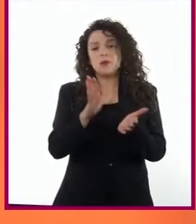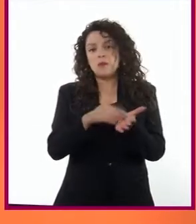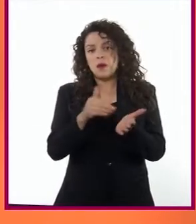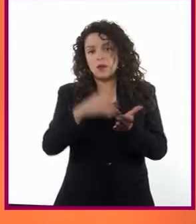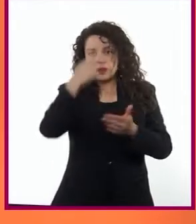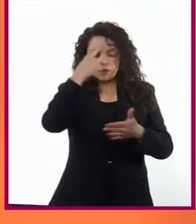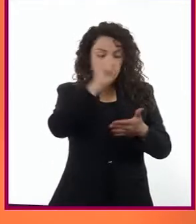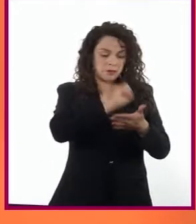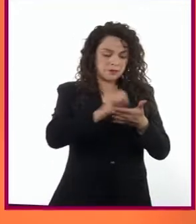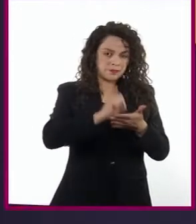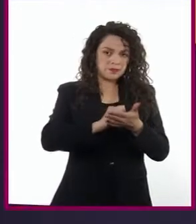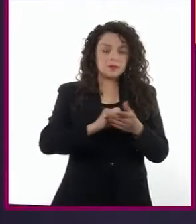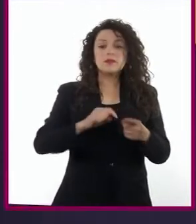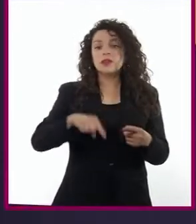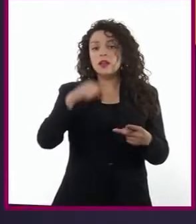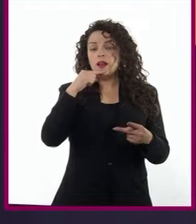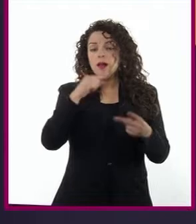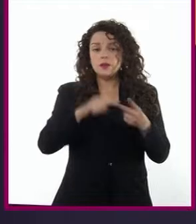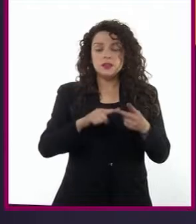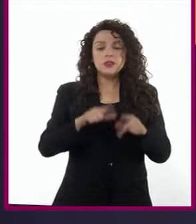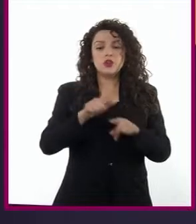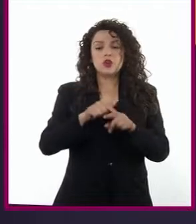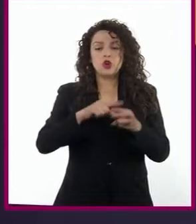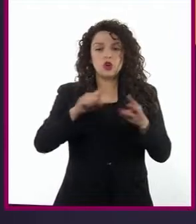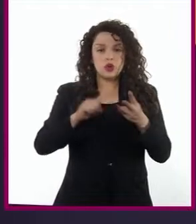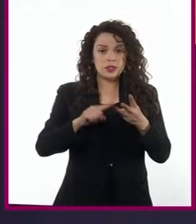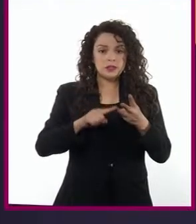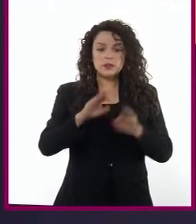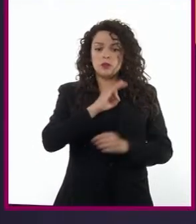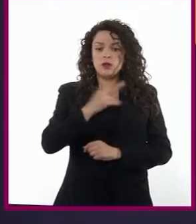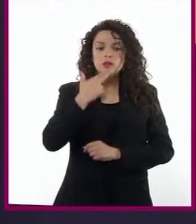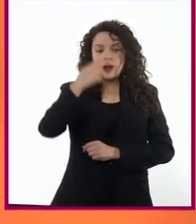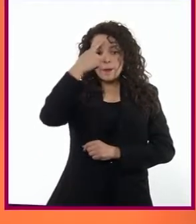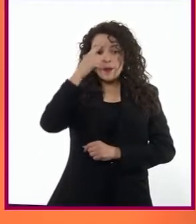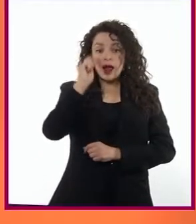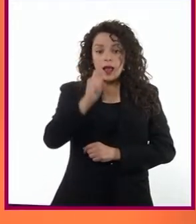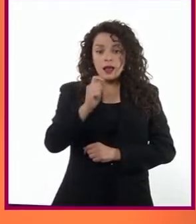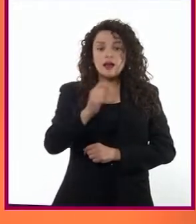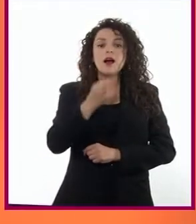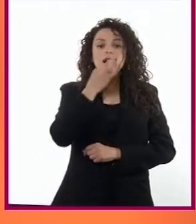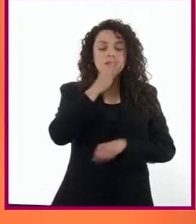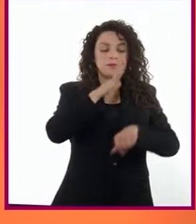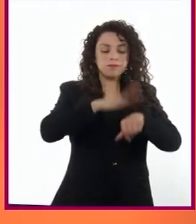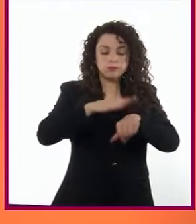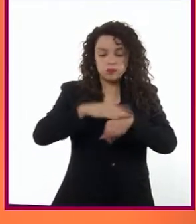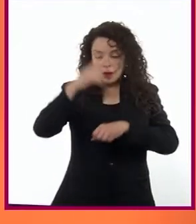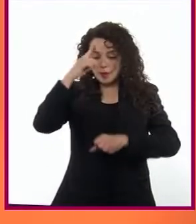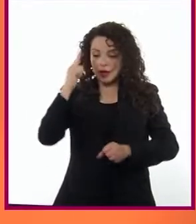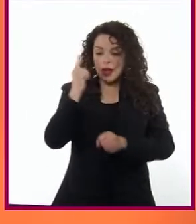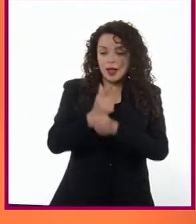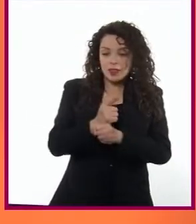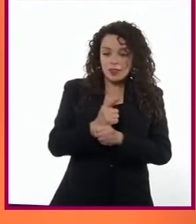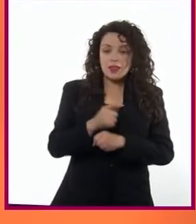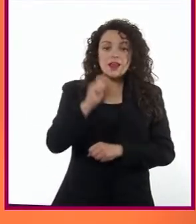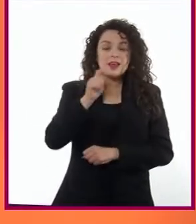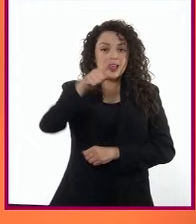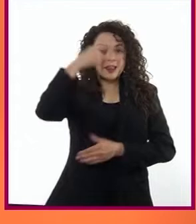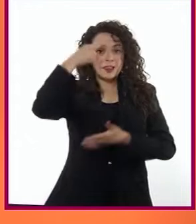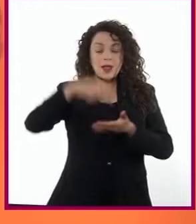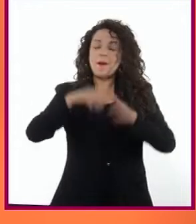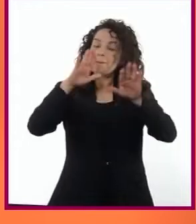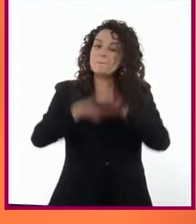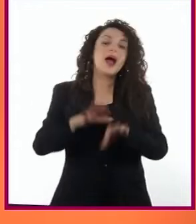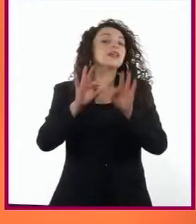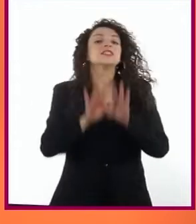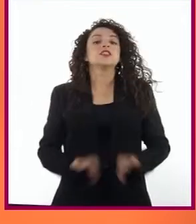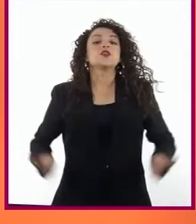escribir, lápiz, colores, los cuales pueden utilizar para señalar e incluso identificar lo que consideren más